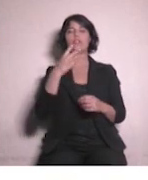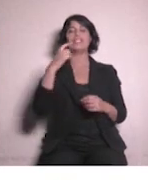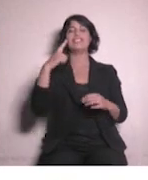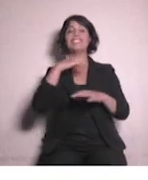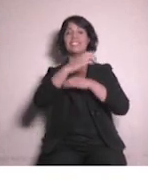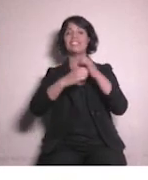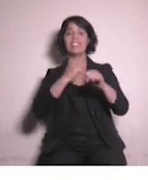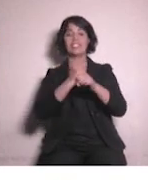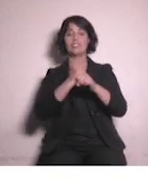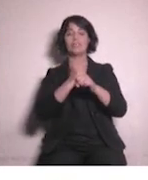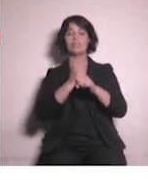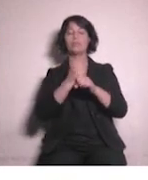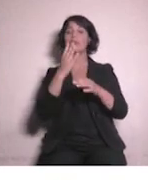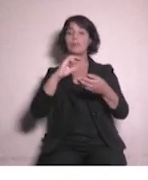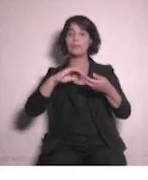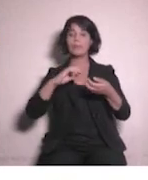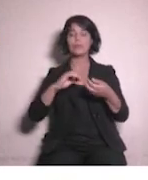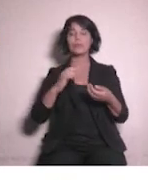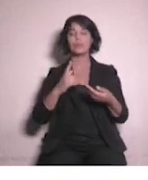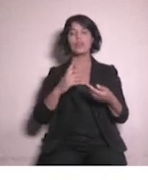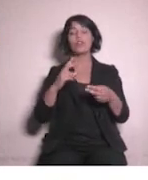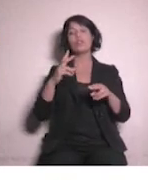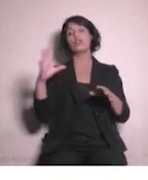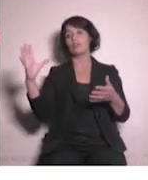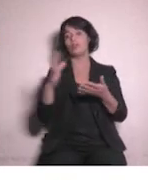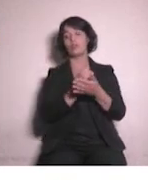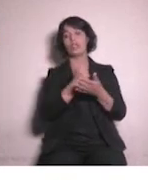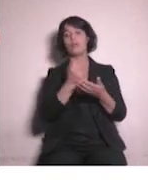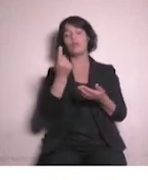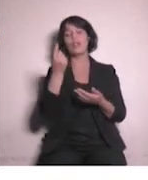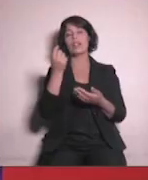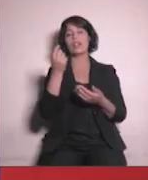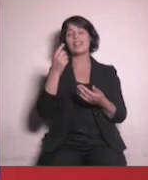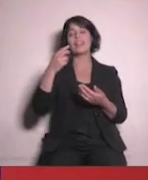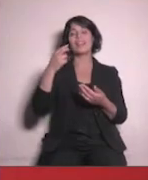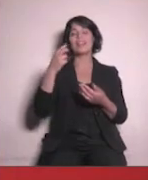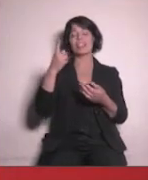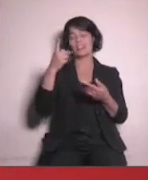años, perdón, la rentabilidad que hemos logrado durante este periodo